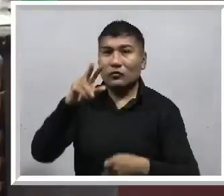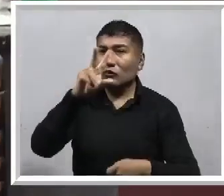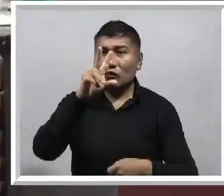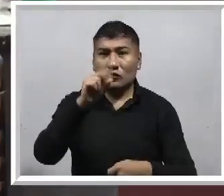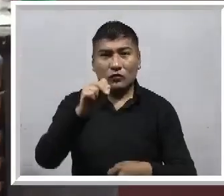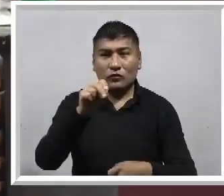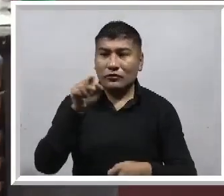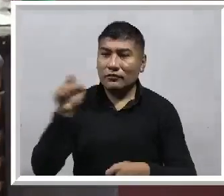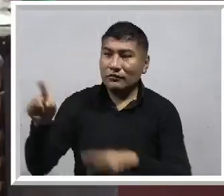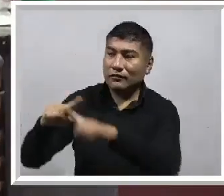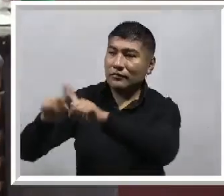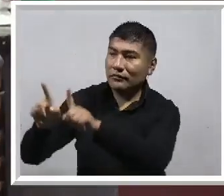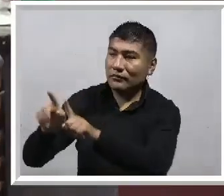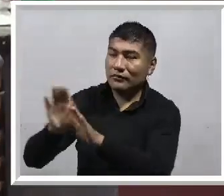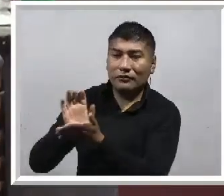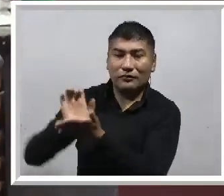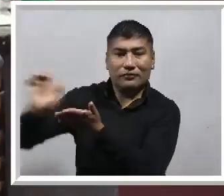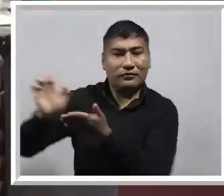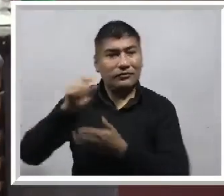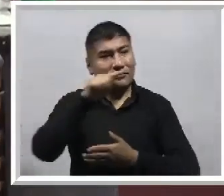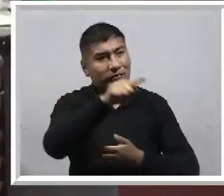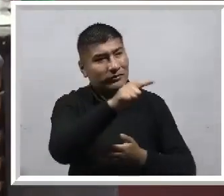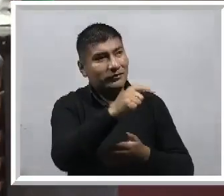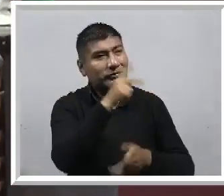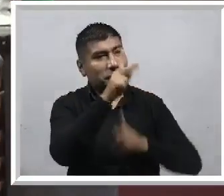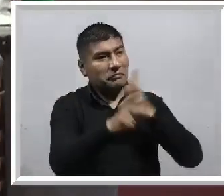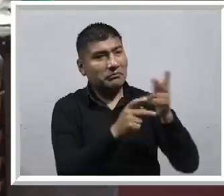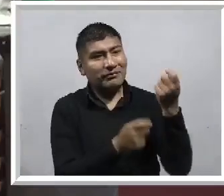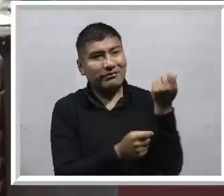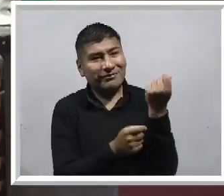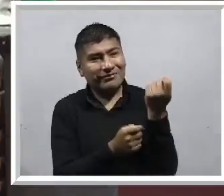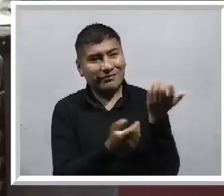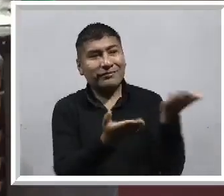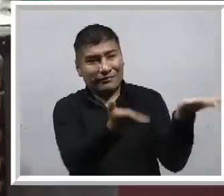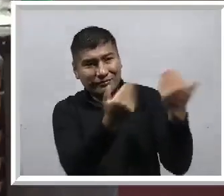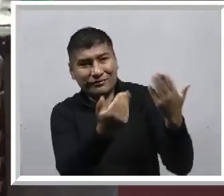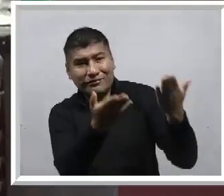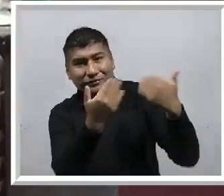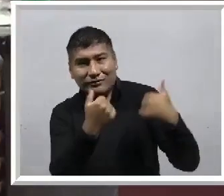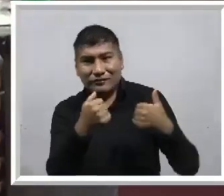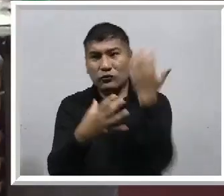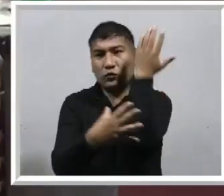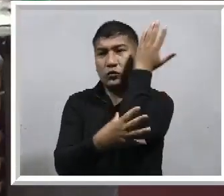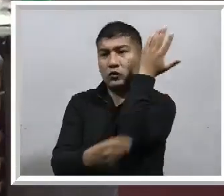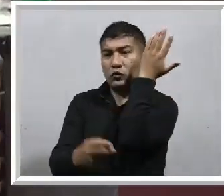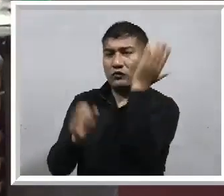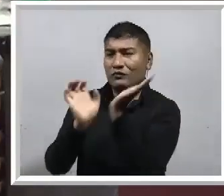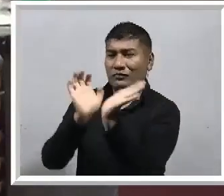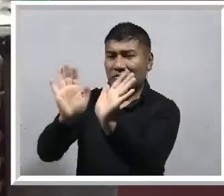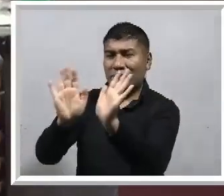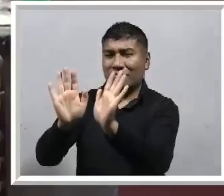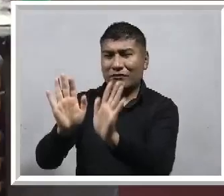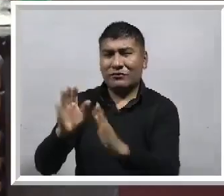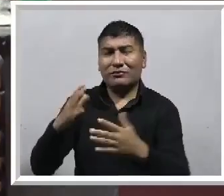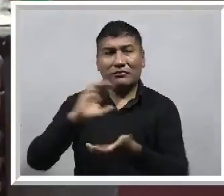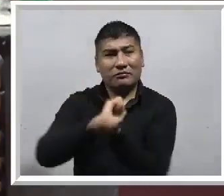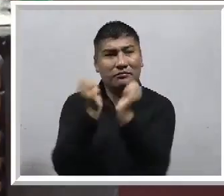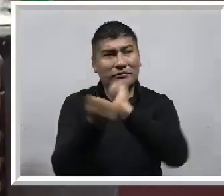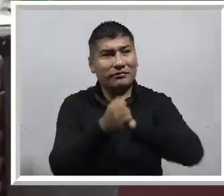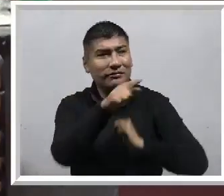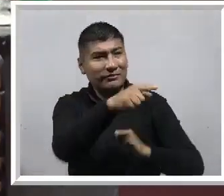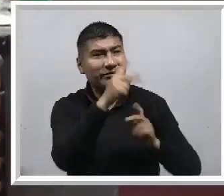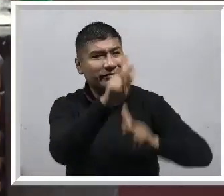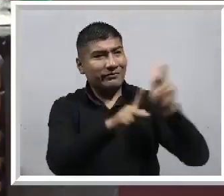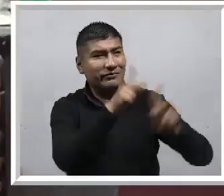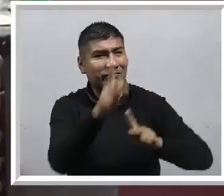hacer esas diferencias los ricos primeros los pobres de al final hay que vestirlos a los ricos con